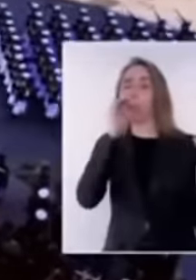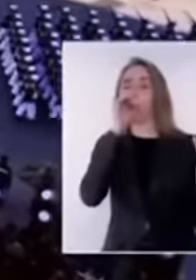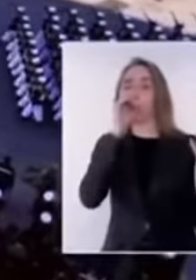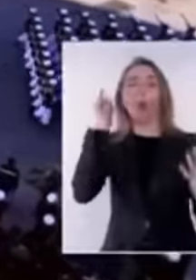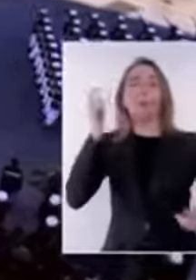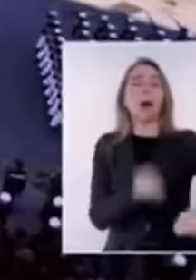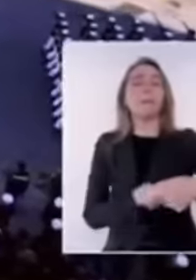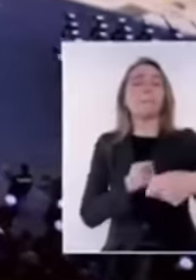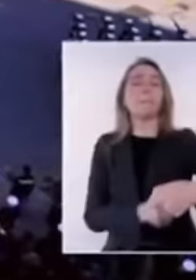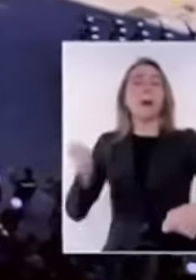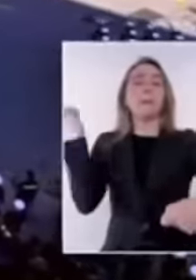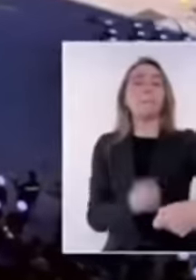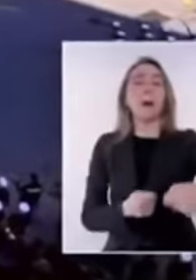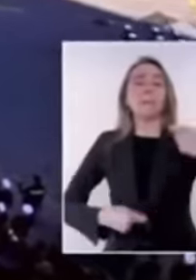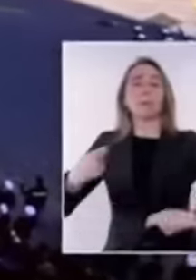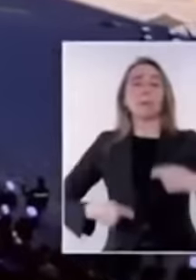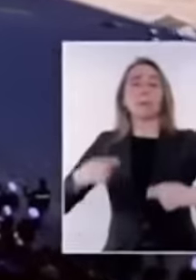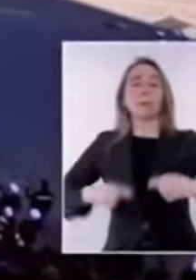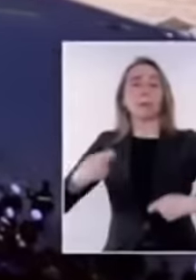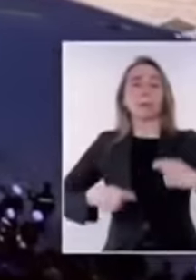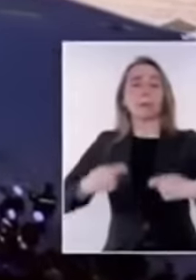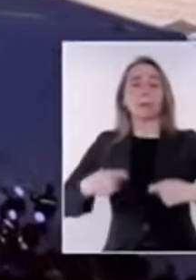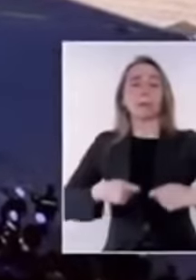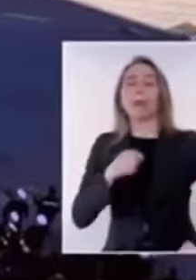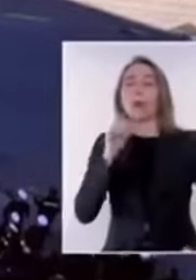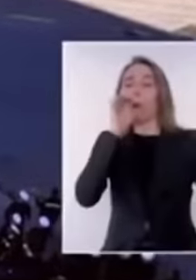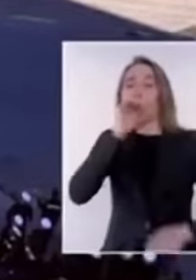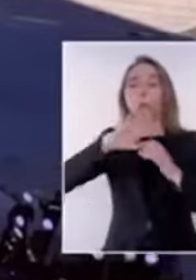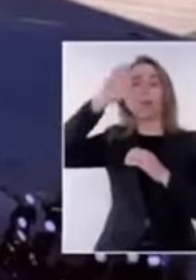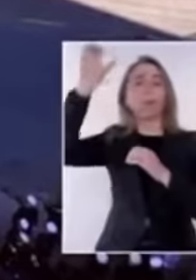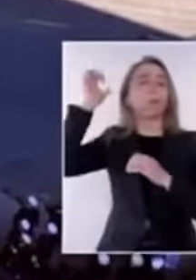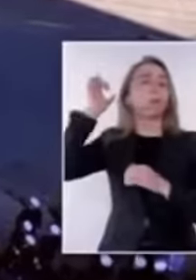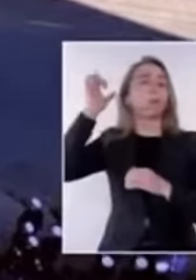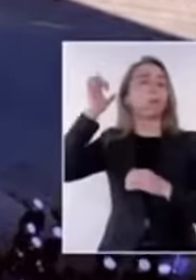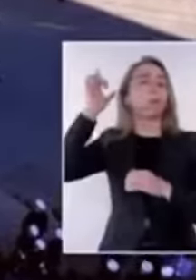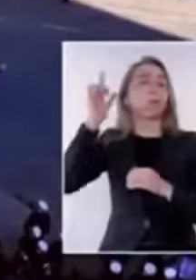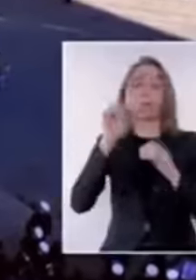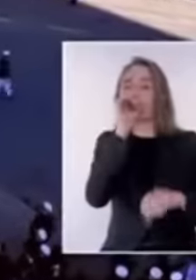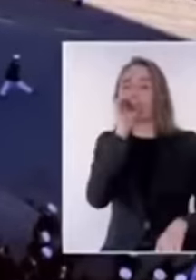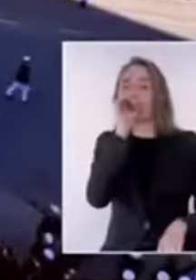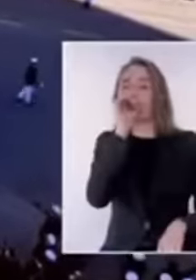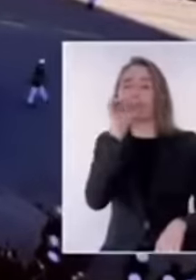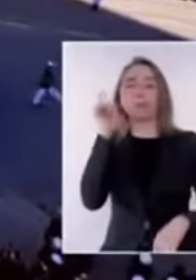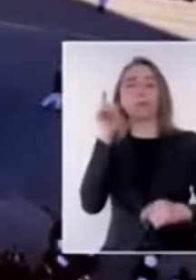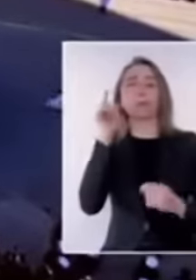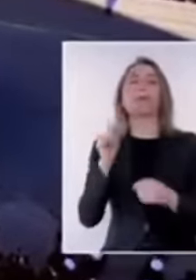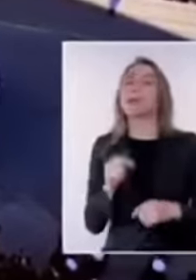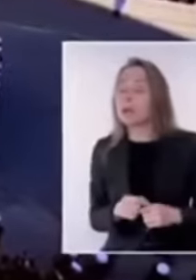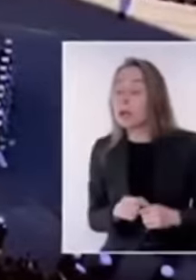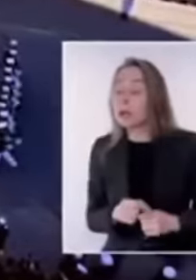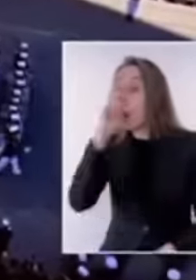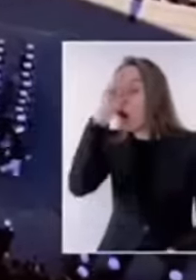Igual a mí se me, mientras los miro, ¿no? A mí se me hace como que, si bien el paso es